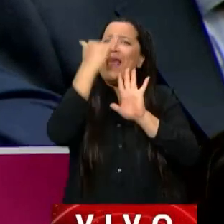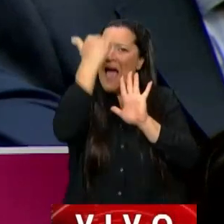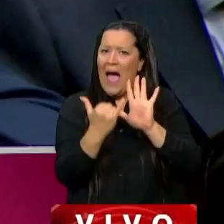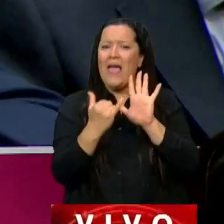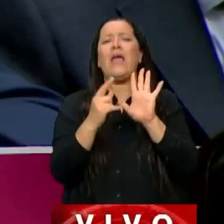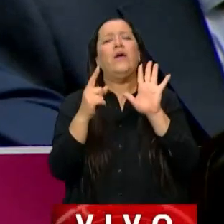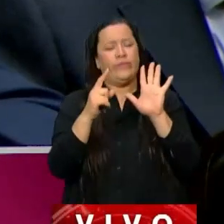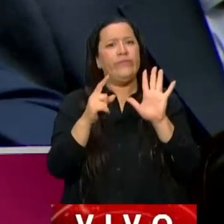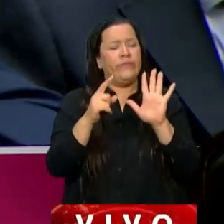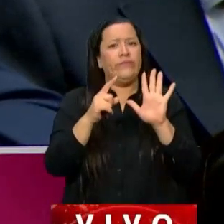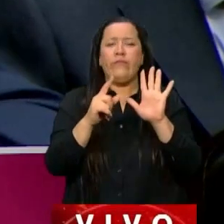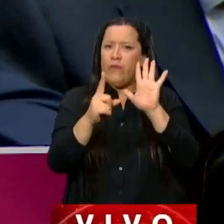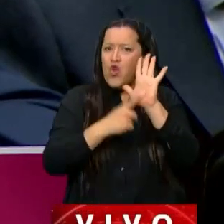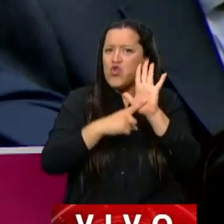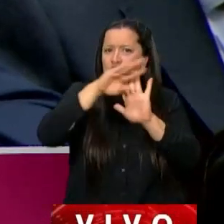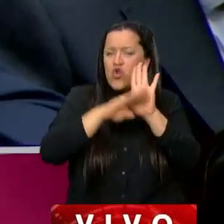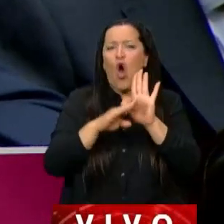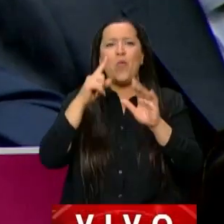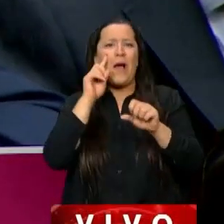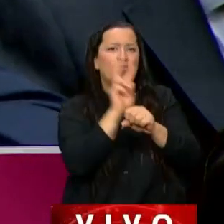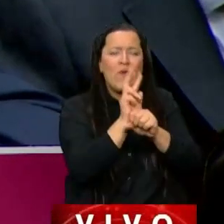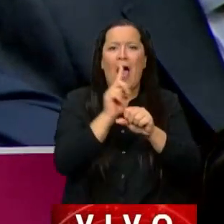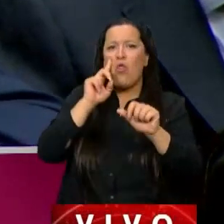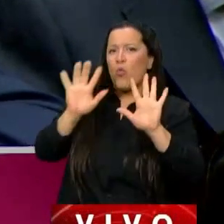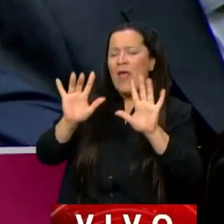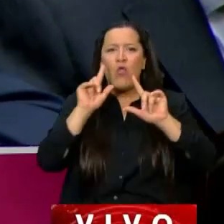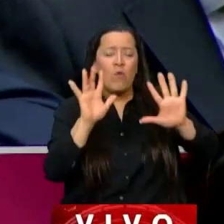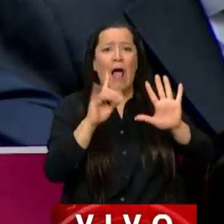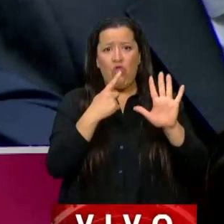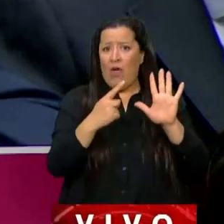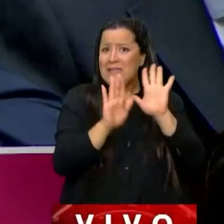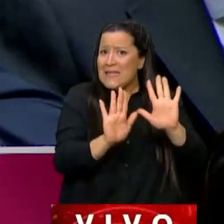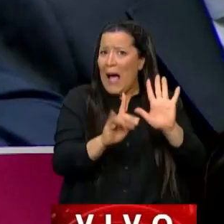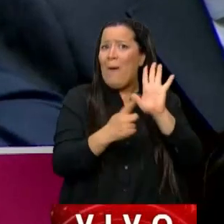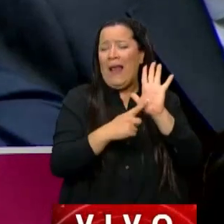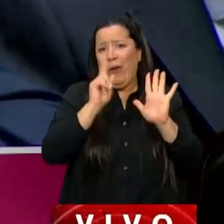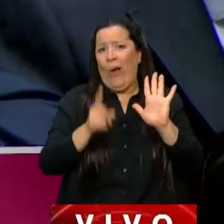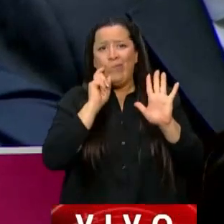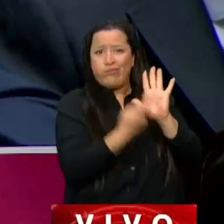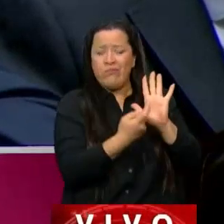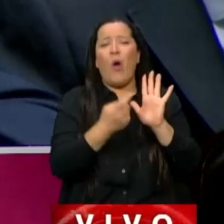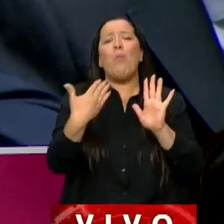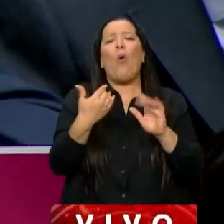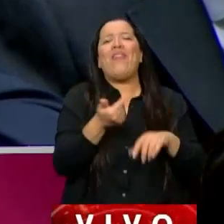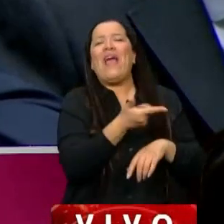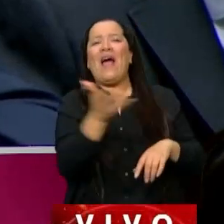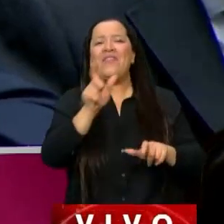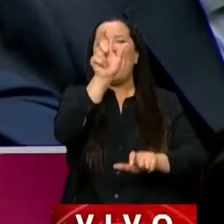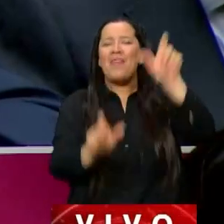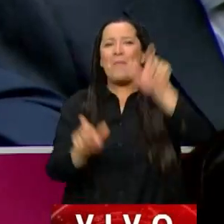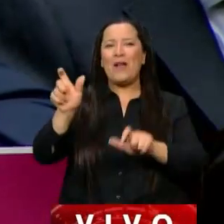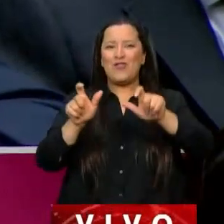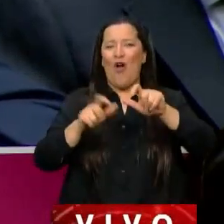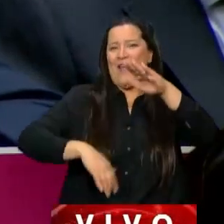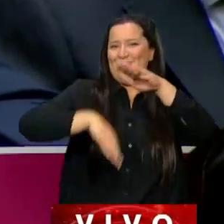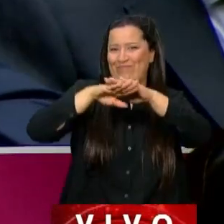indicando todas estas normas de cuidados que había que tener, que puede entrar hasta una determinada cantidad de gente.